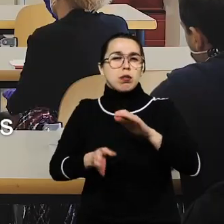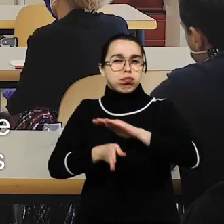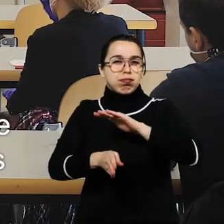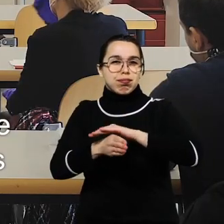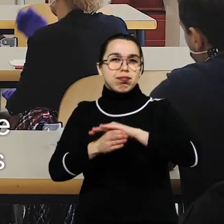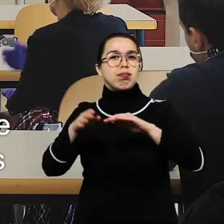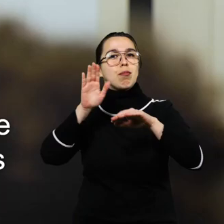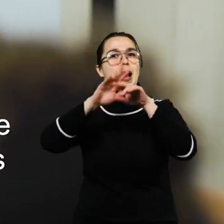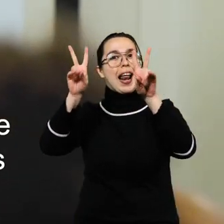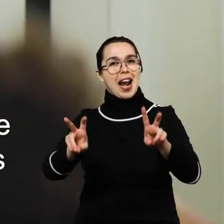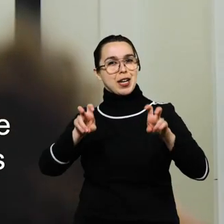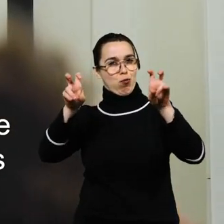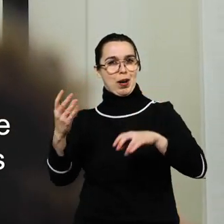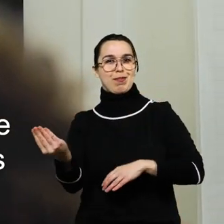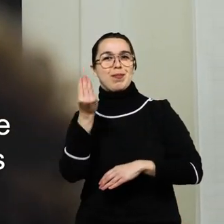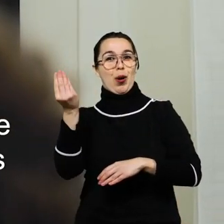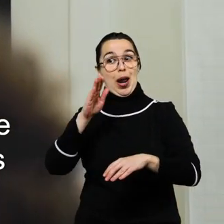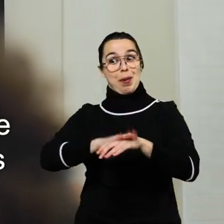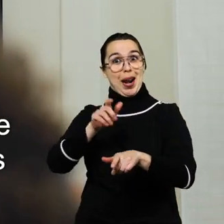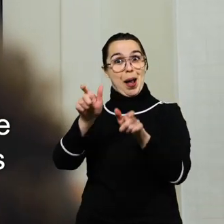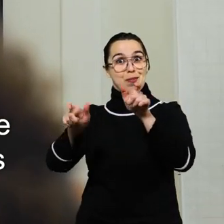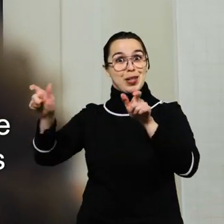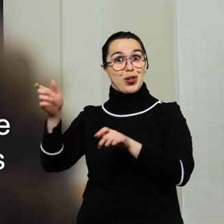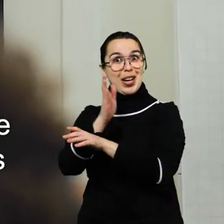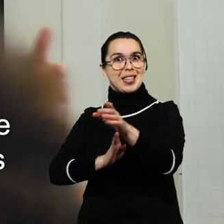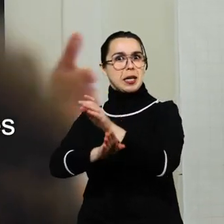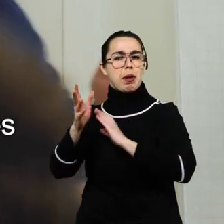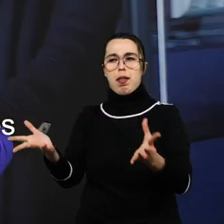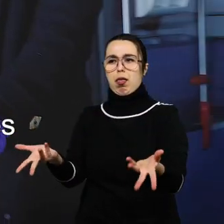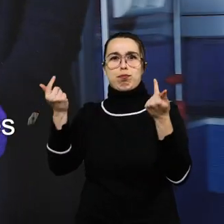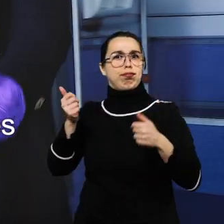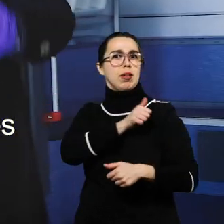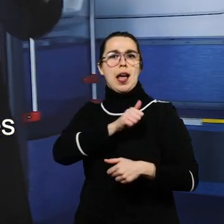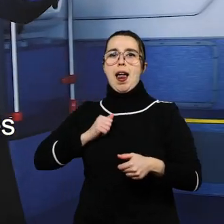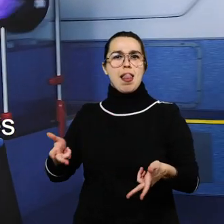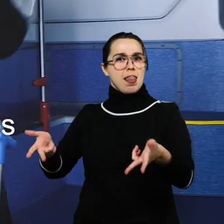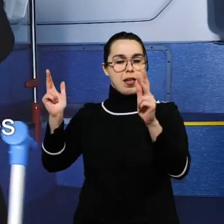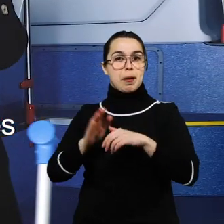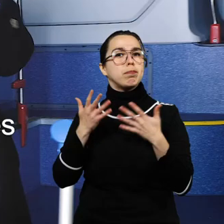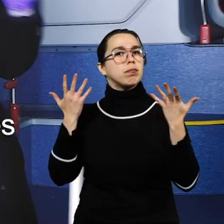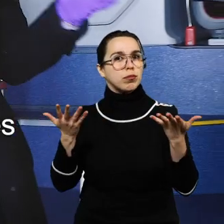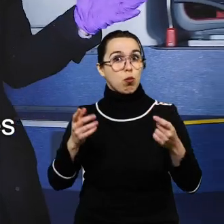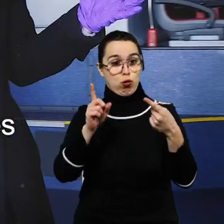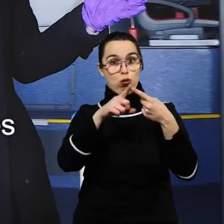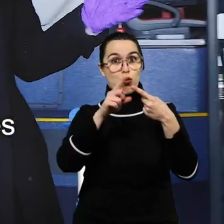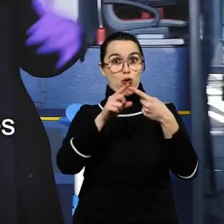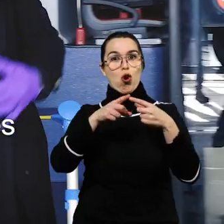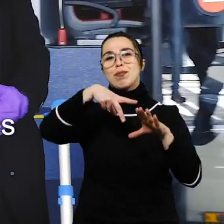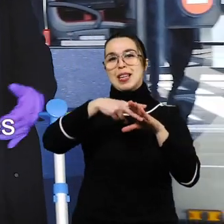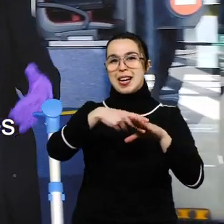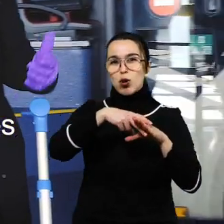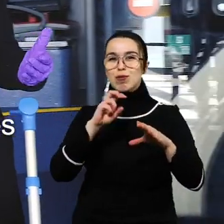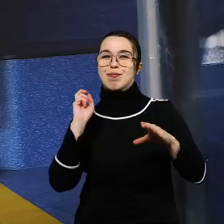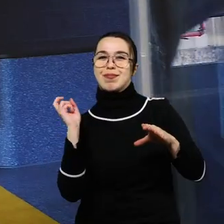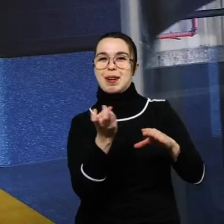accesibilidad, trabajamos de manera permanente en la confección de los contenidos para el desarrollo de las habilidades interpersonales en